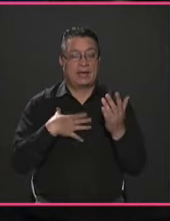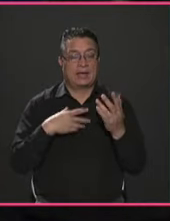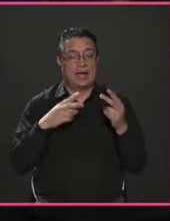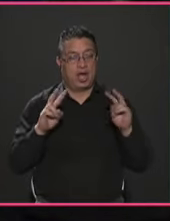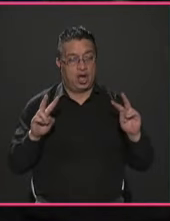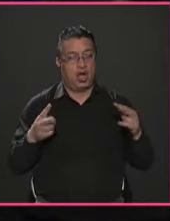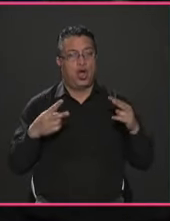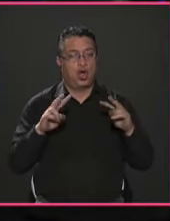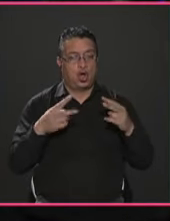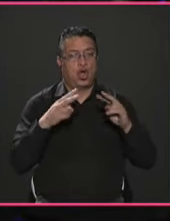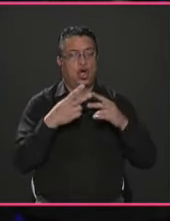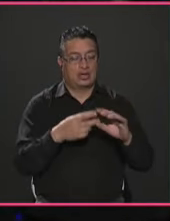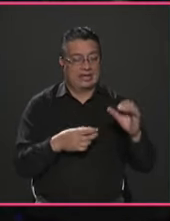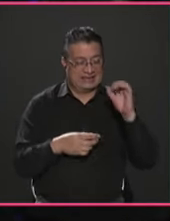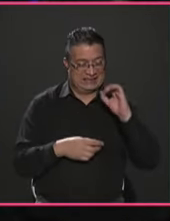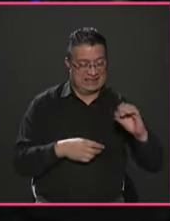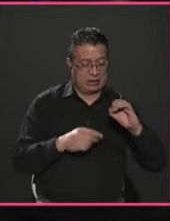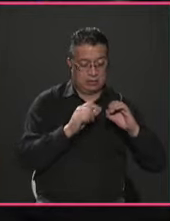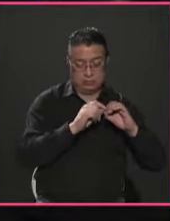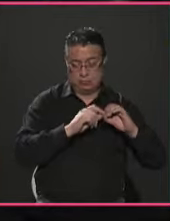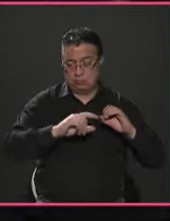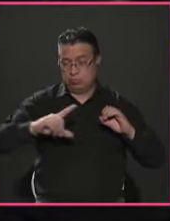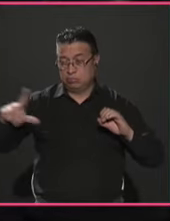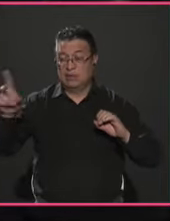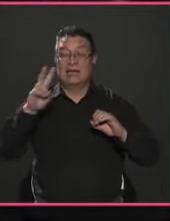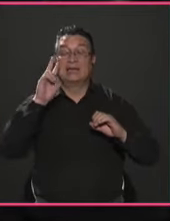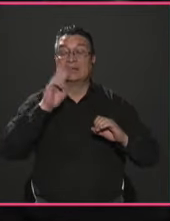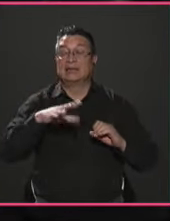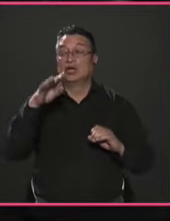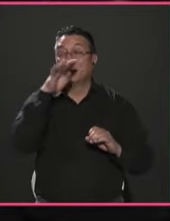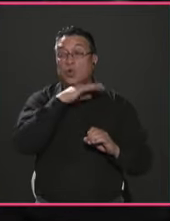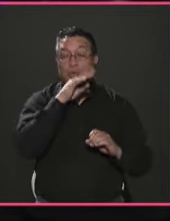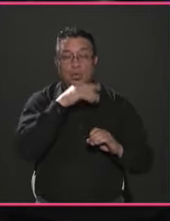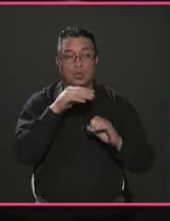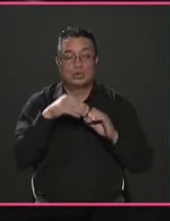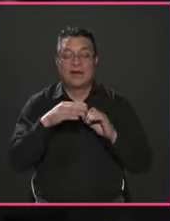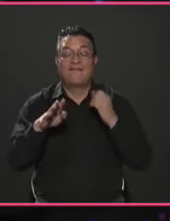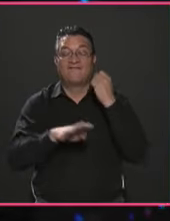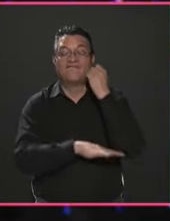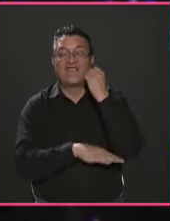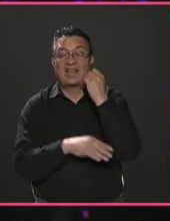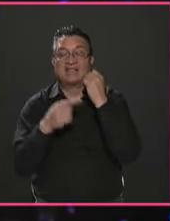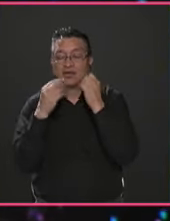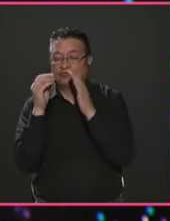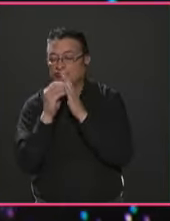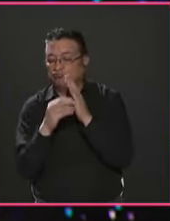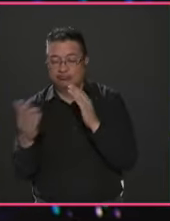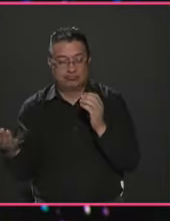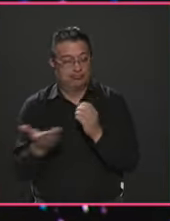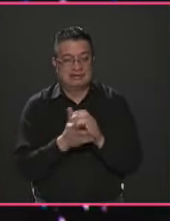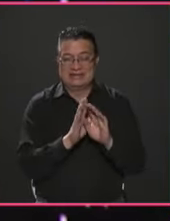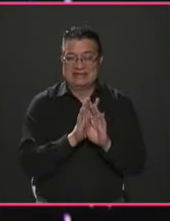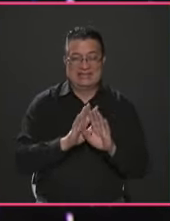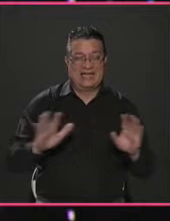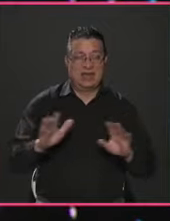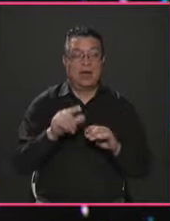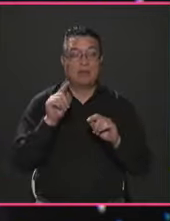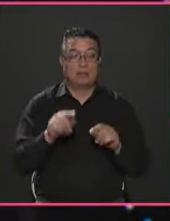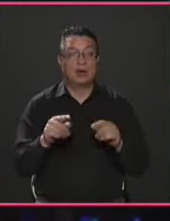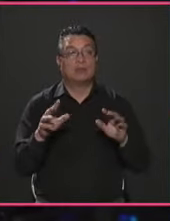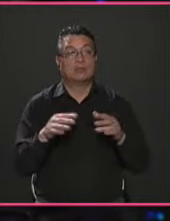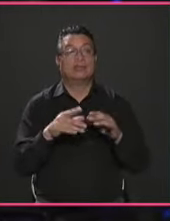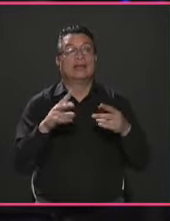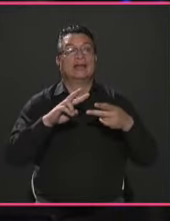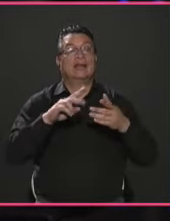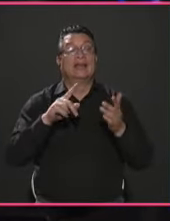construir desde cero sin usar ninguna ningún seo de las bases de datos existentes Entonces primero la secuenci con una